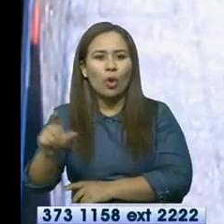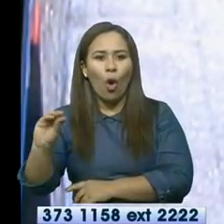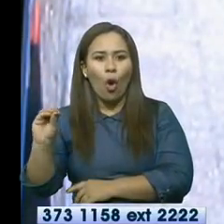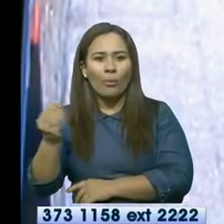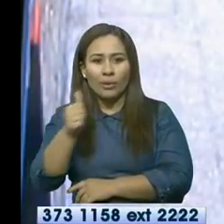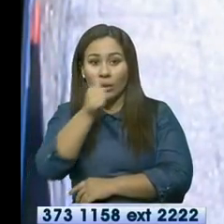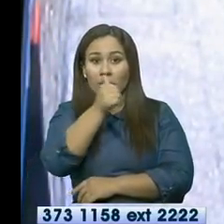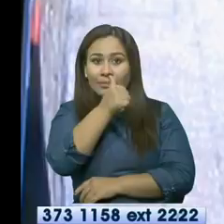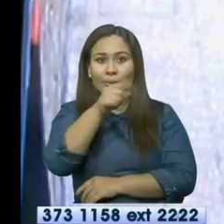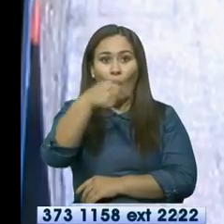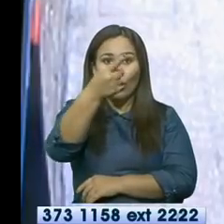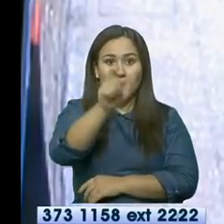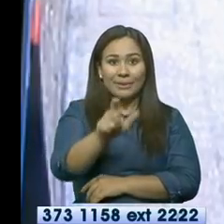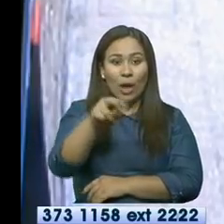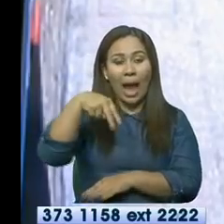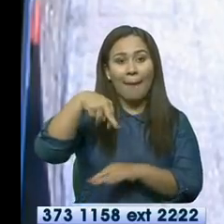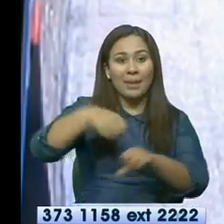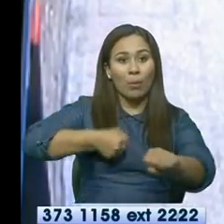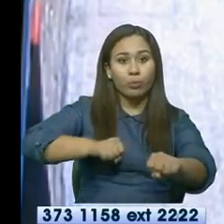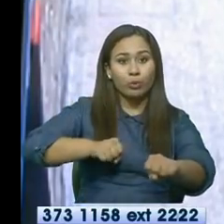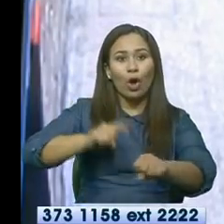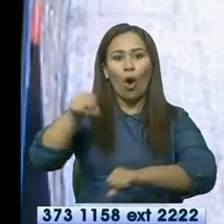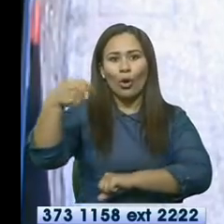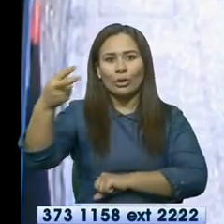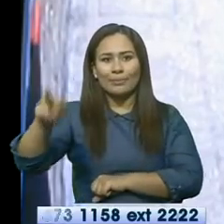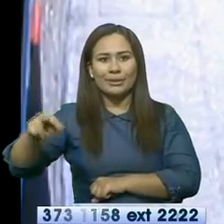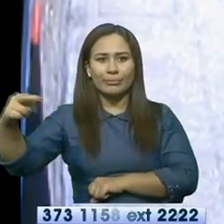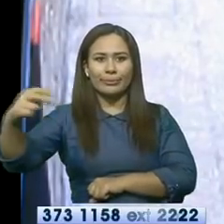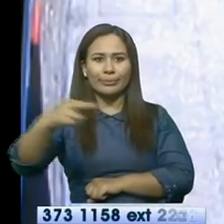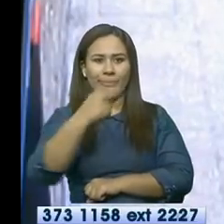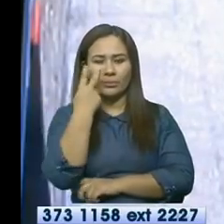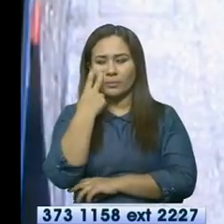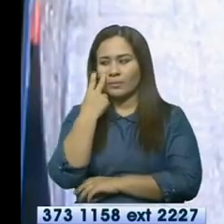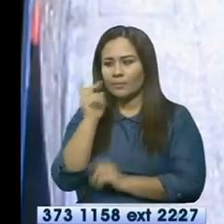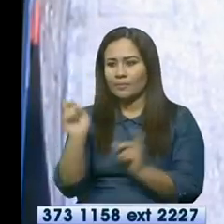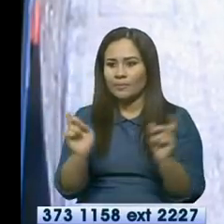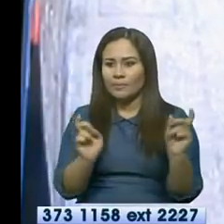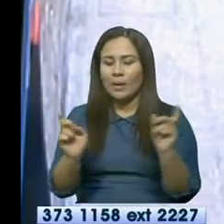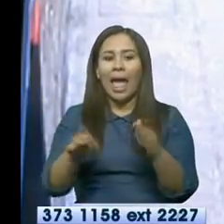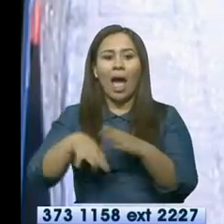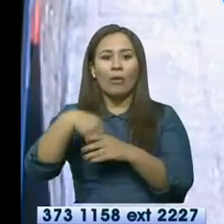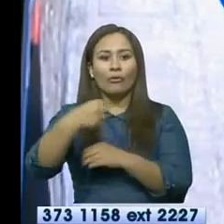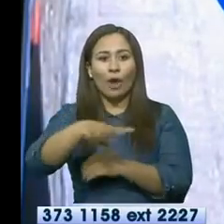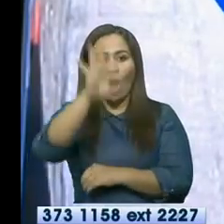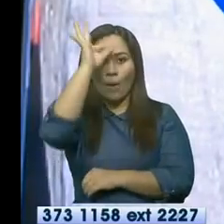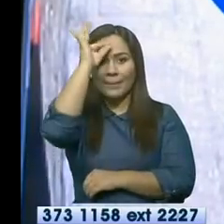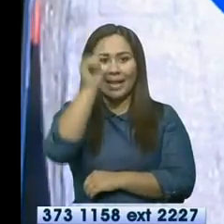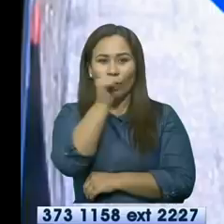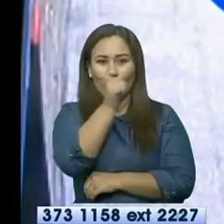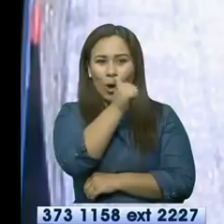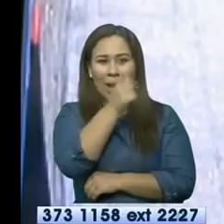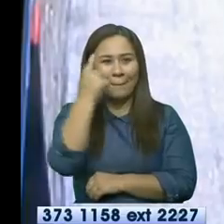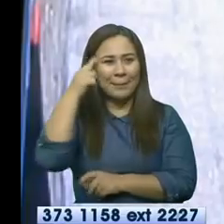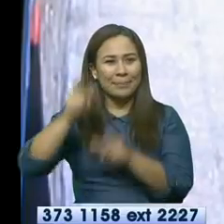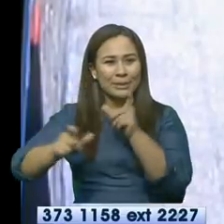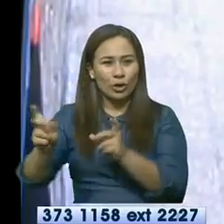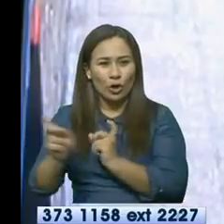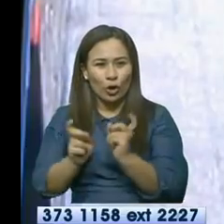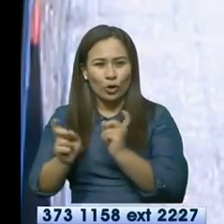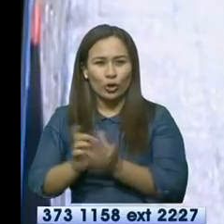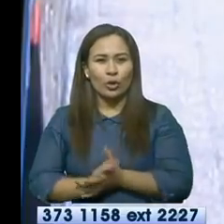empezaron a merodear en los exteriores de un centro de tratamiento de adicciones en el sur de guayaquil